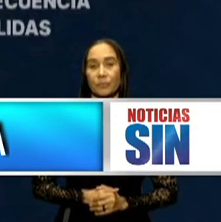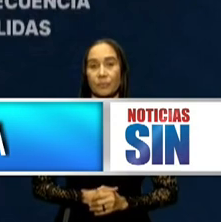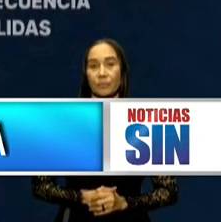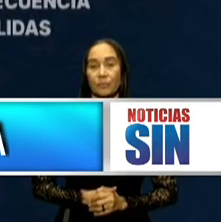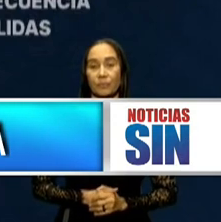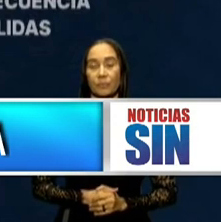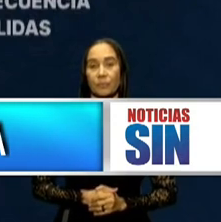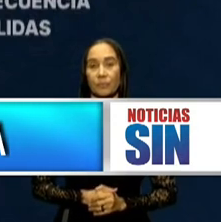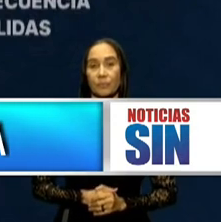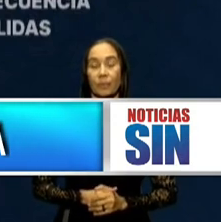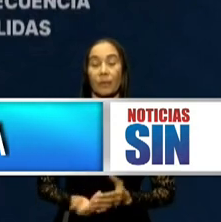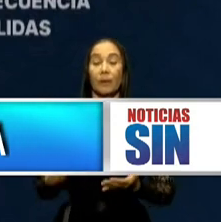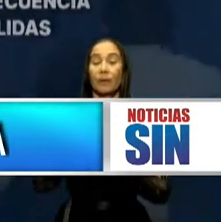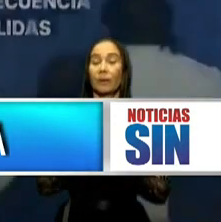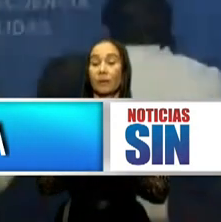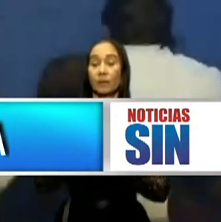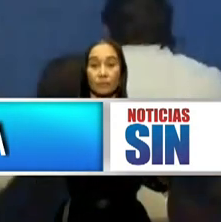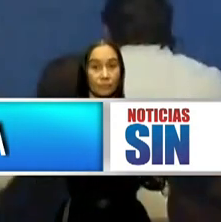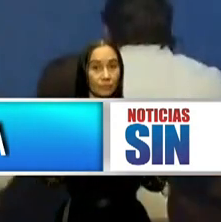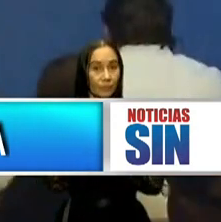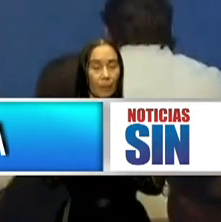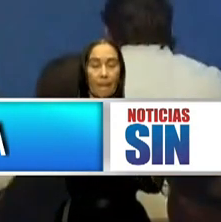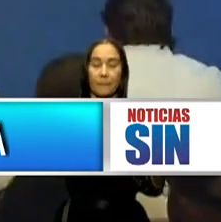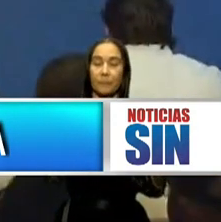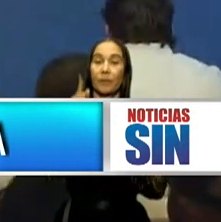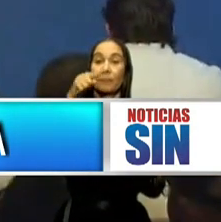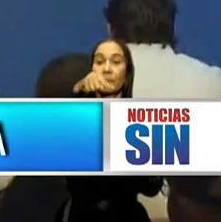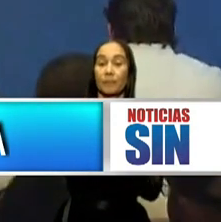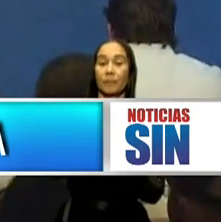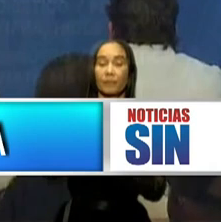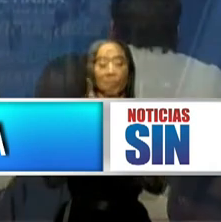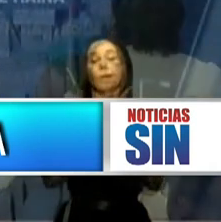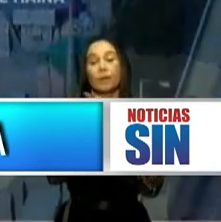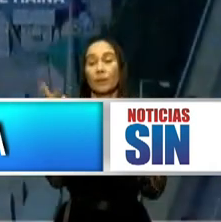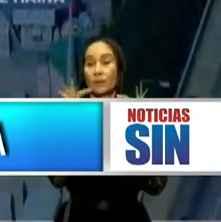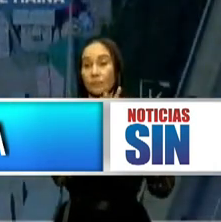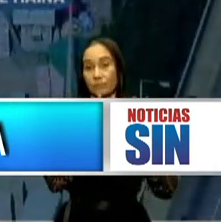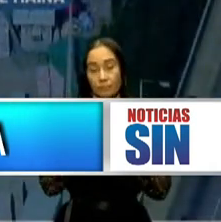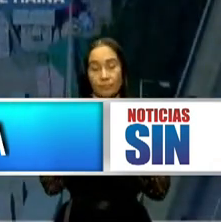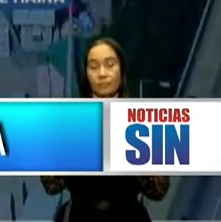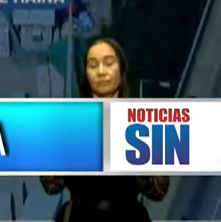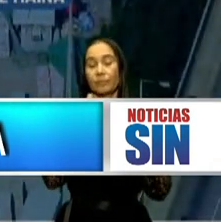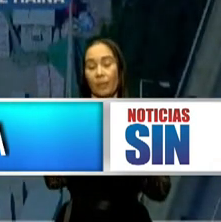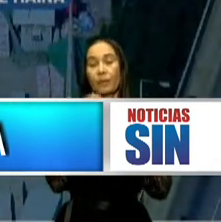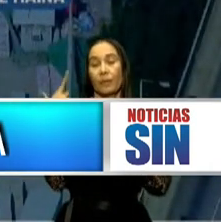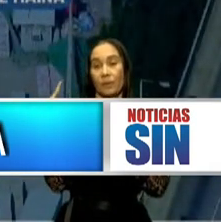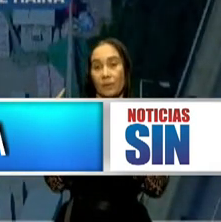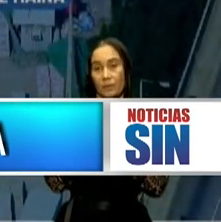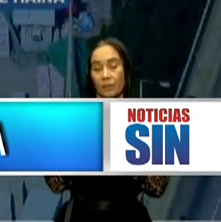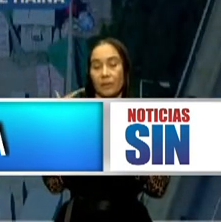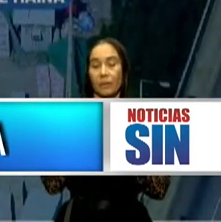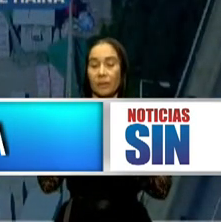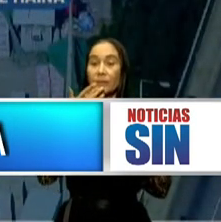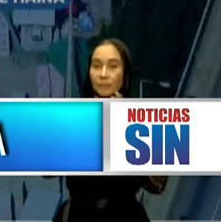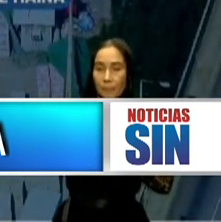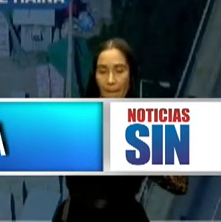Y crearía unos 1,000 empleos directos e indirectos. De acuerdo al presidente Luis Abinader, desde